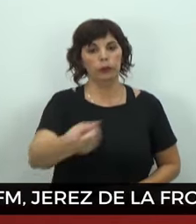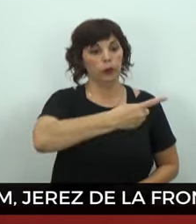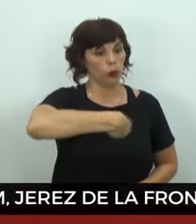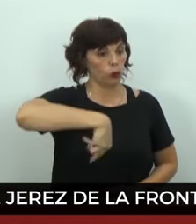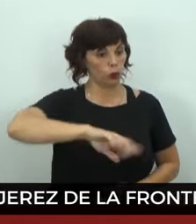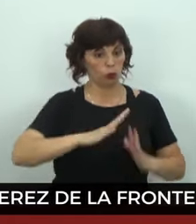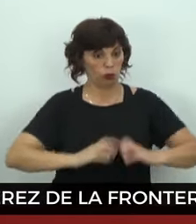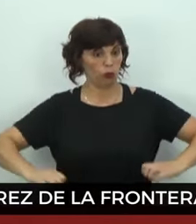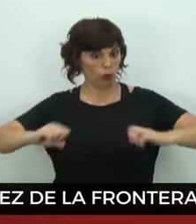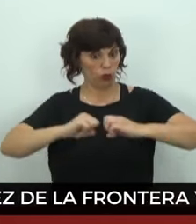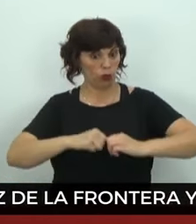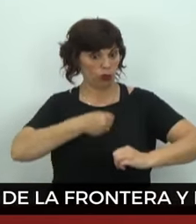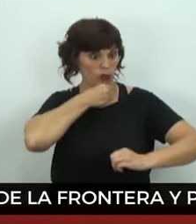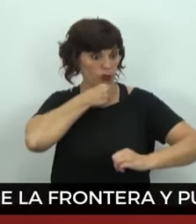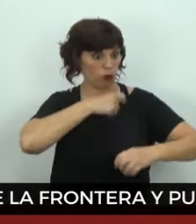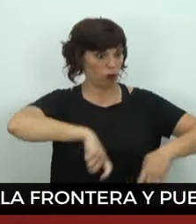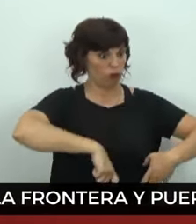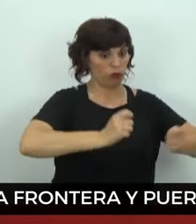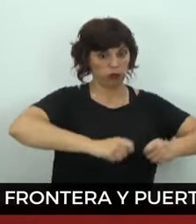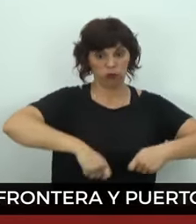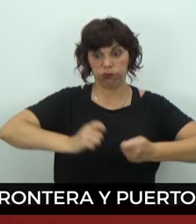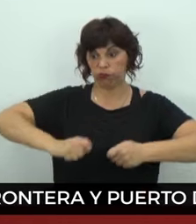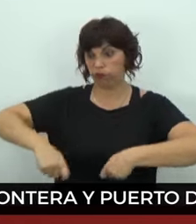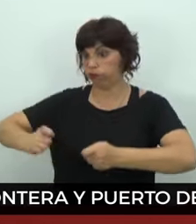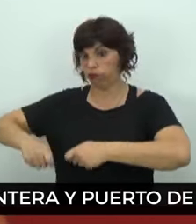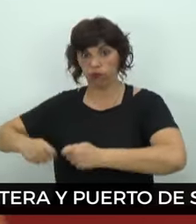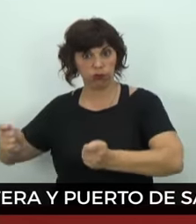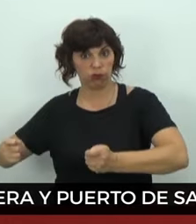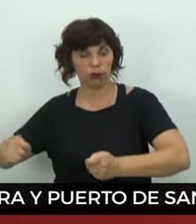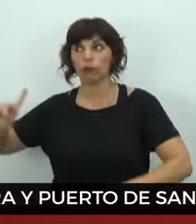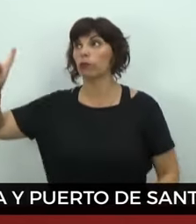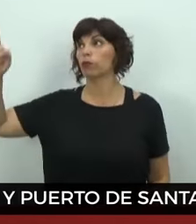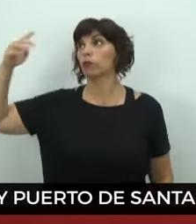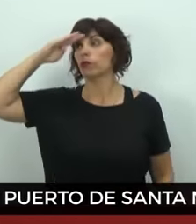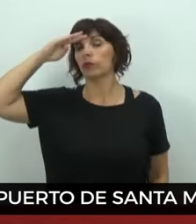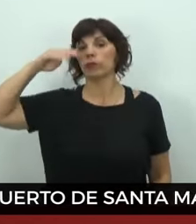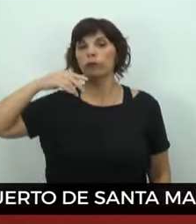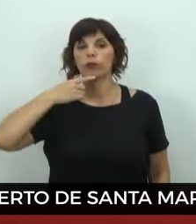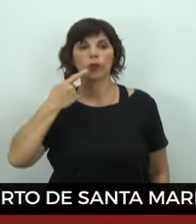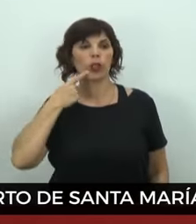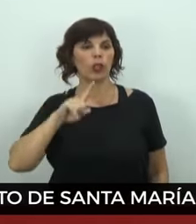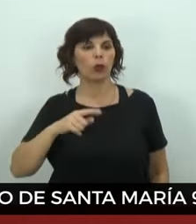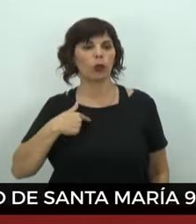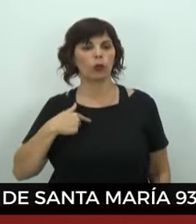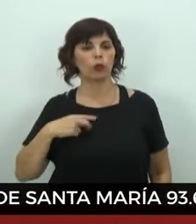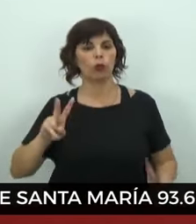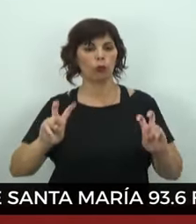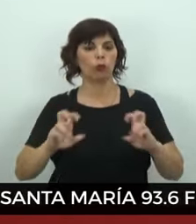el pacto, Dios el Padre dijo, yo voy a hacer un pacto eterno con vosotros.